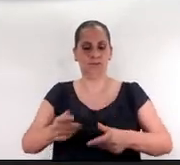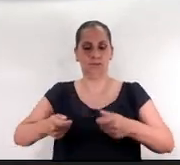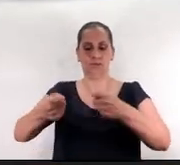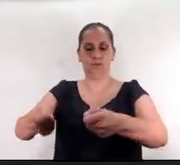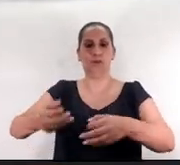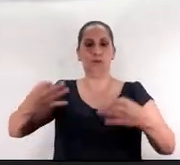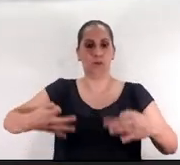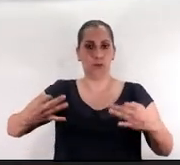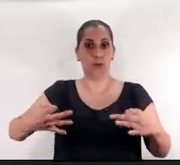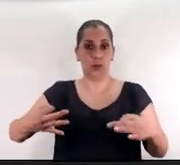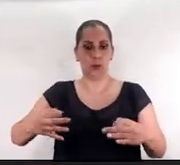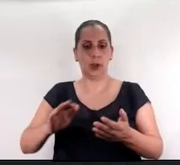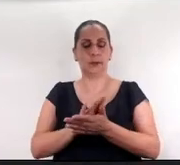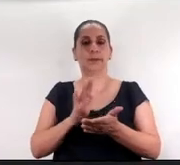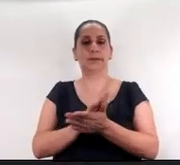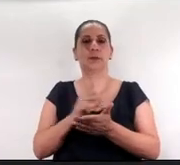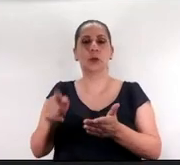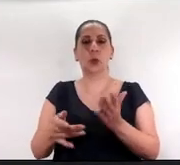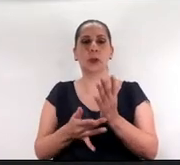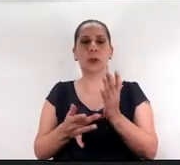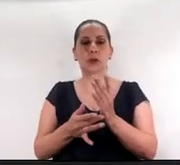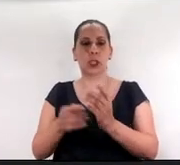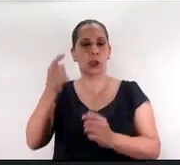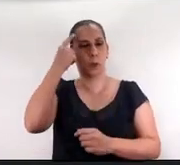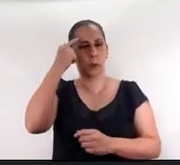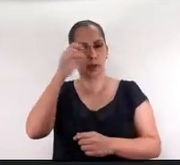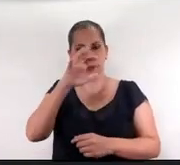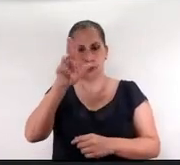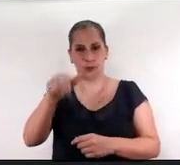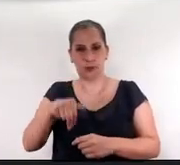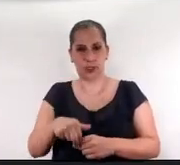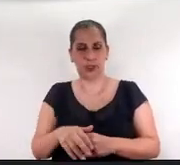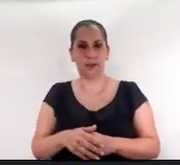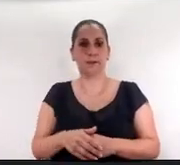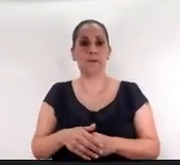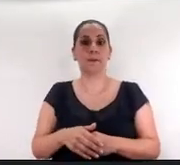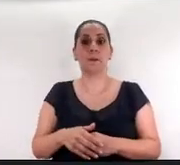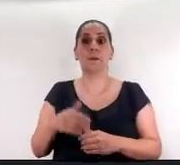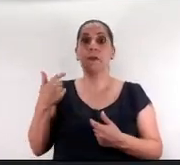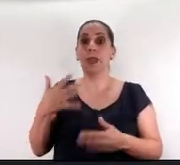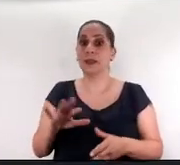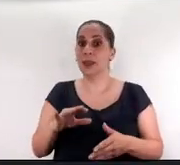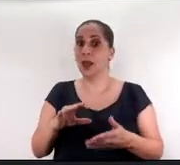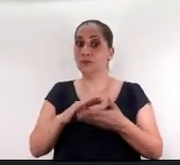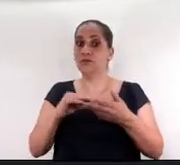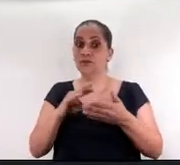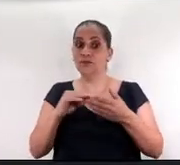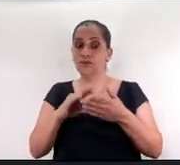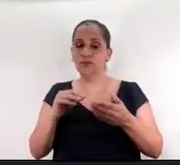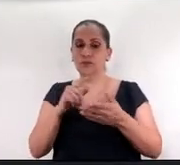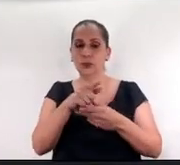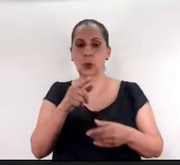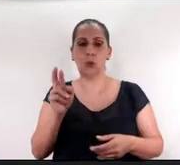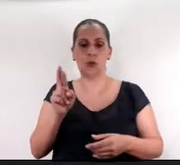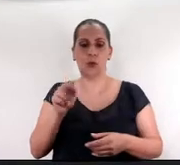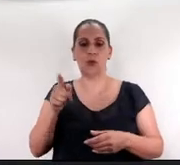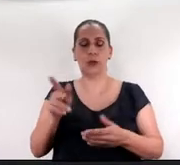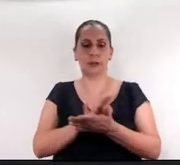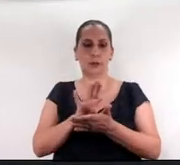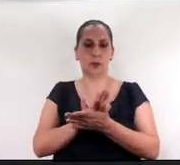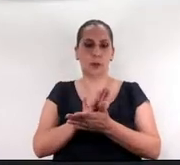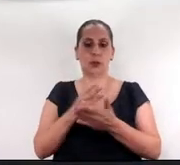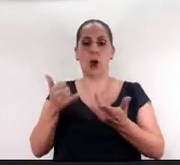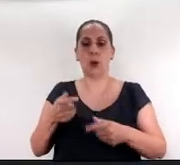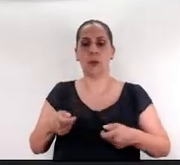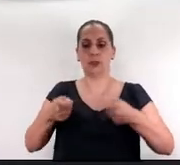de lo que es el documento técnico Pensar en Costa Rica. Anteriormente ya le habían comentado don Rodolfo sobre este documento